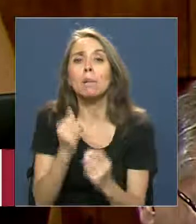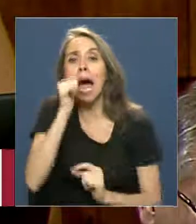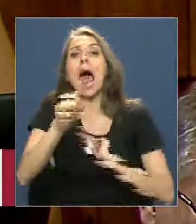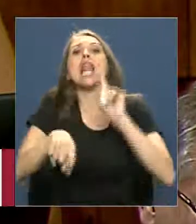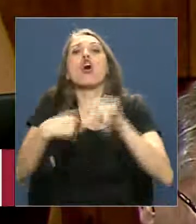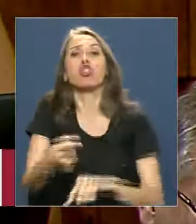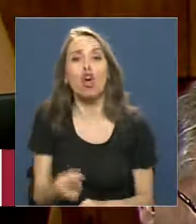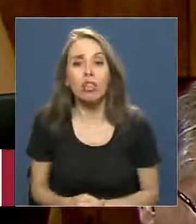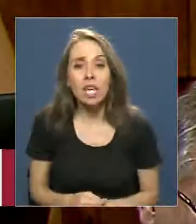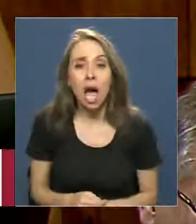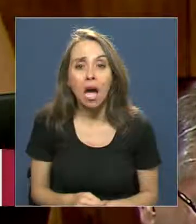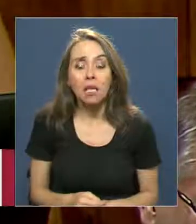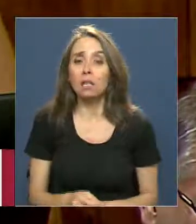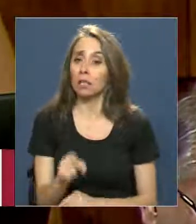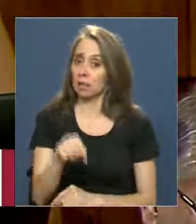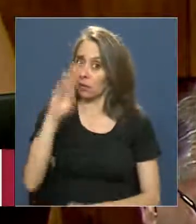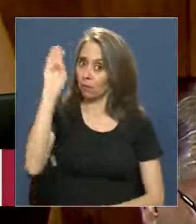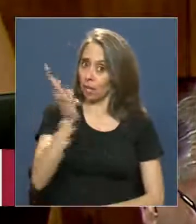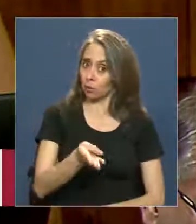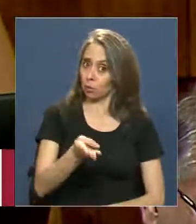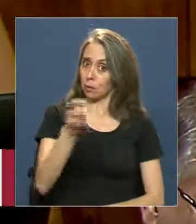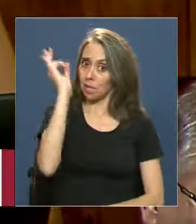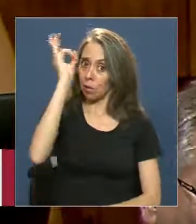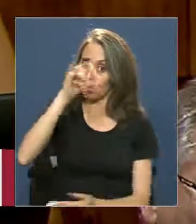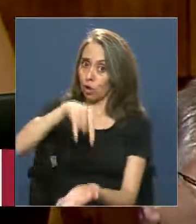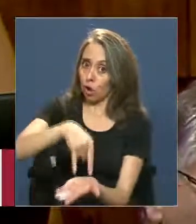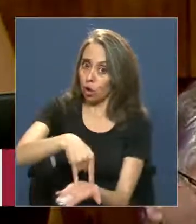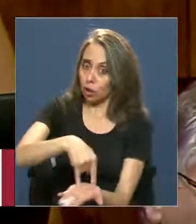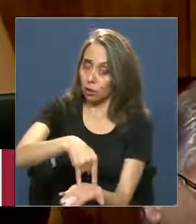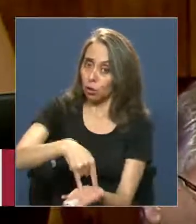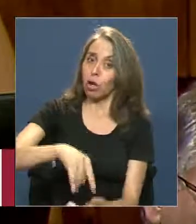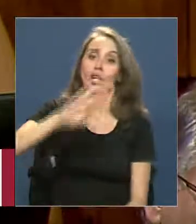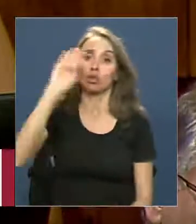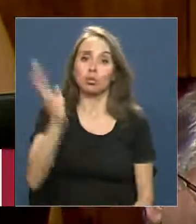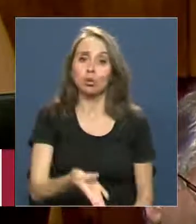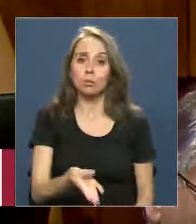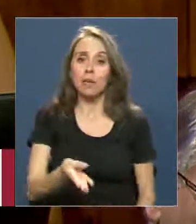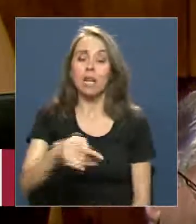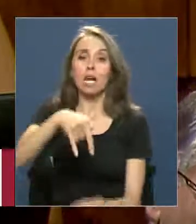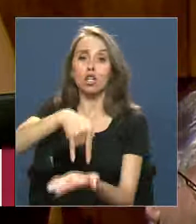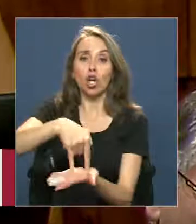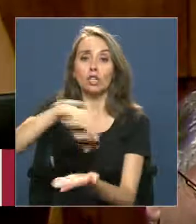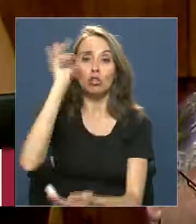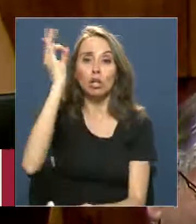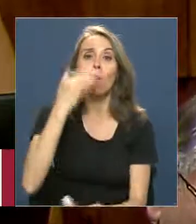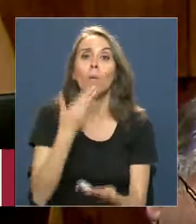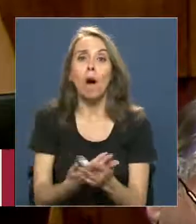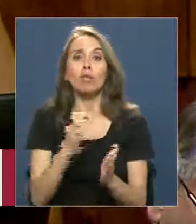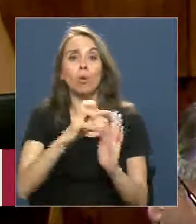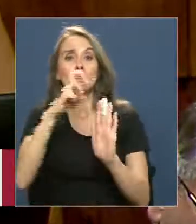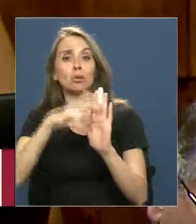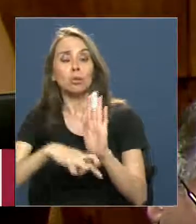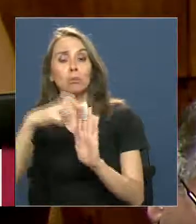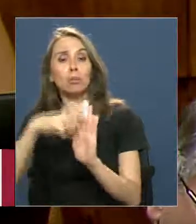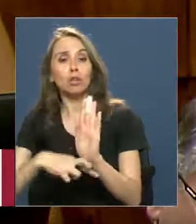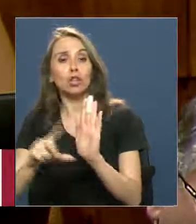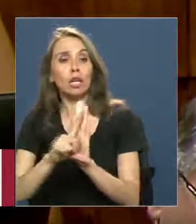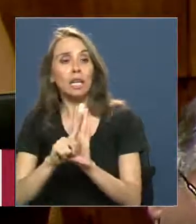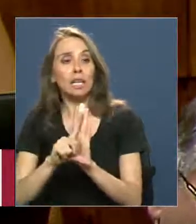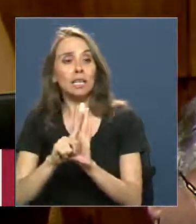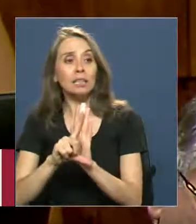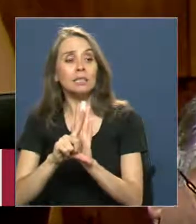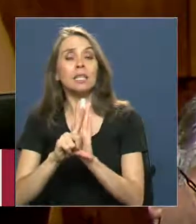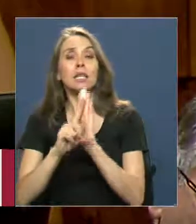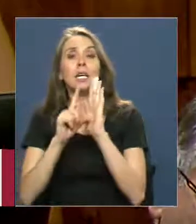siguiente. ¿Se va a suspender el Congreso? Y se va a suspender el Congreso cuando hayan proyectos de ley que vayan en